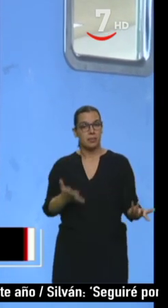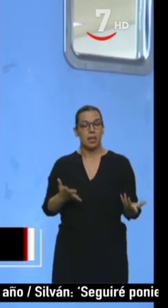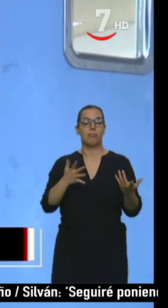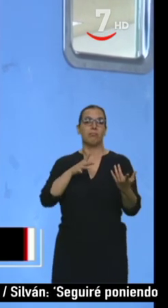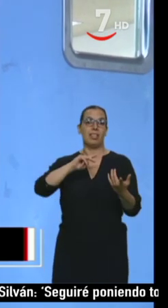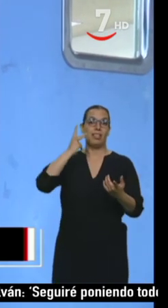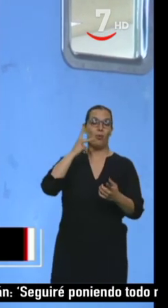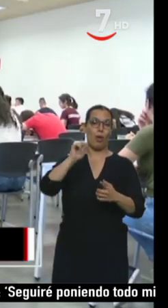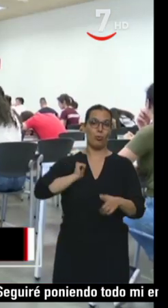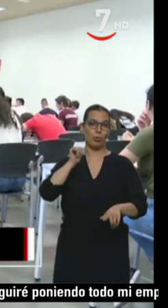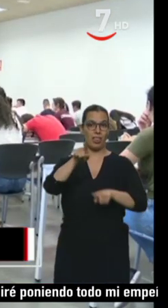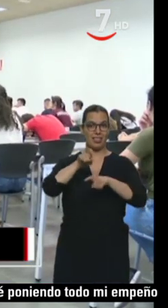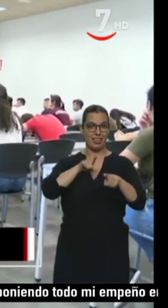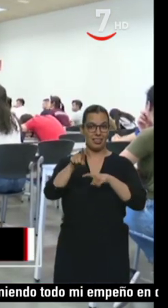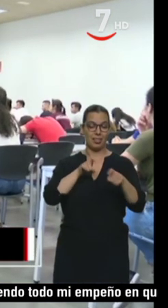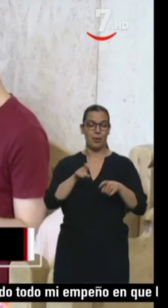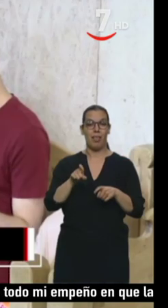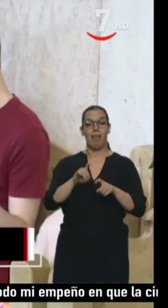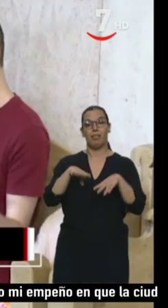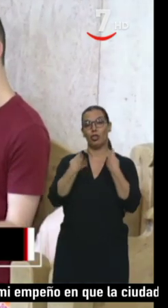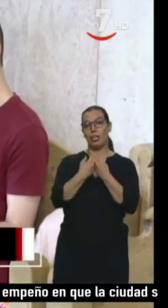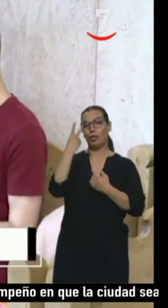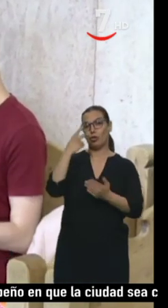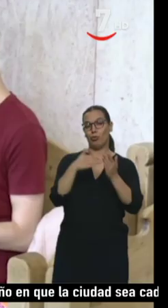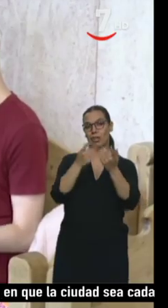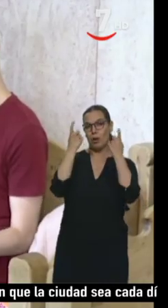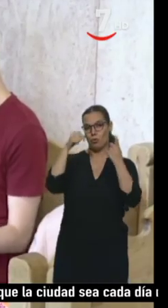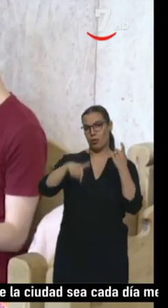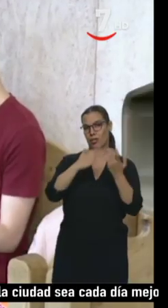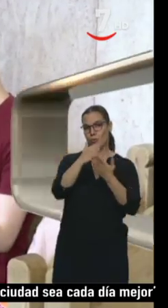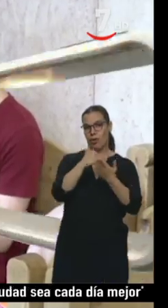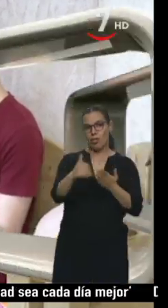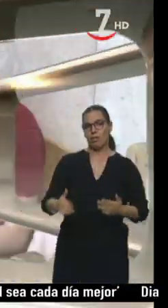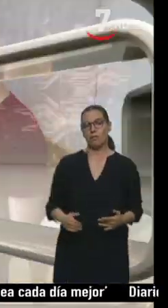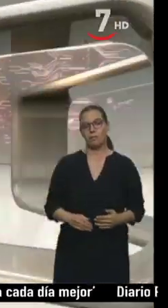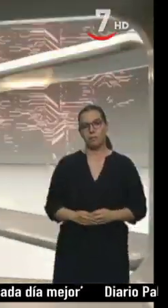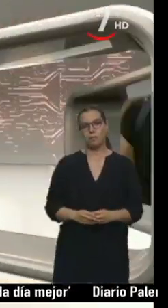julio. Es la segunda oportunidad para más de 2.000 alumnos de la comunidad.